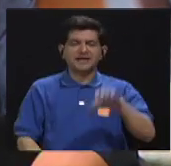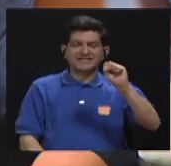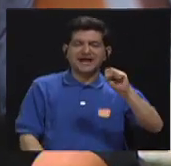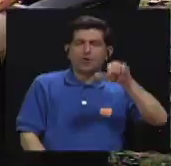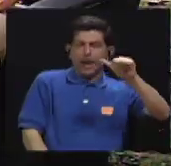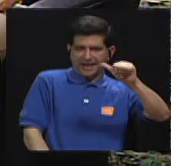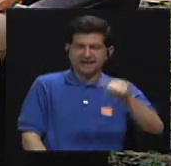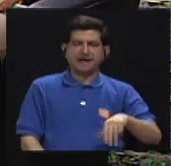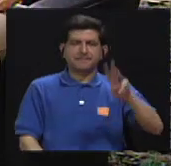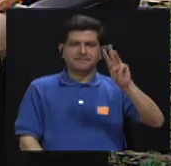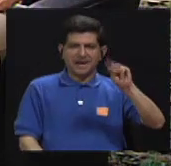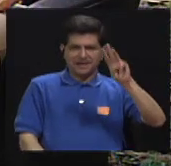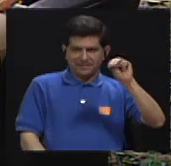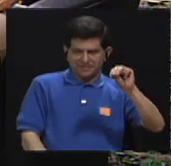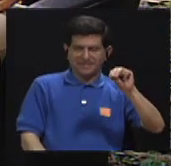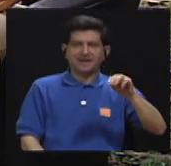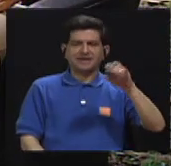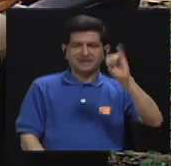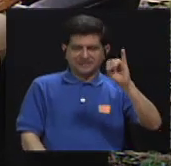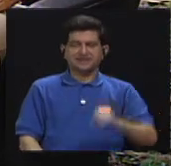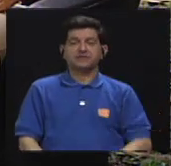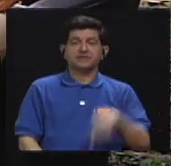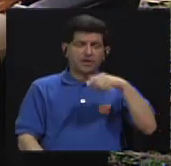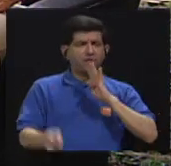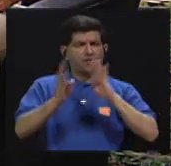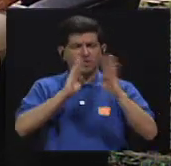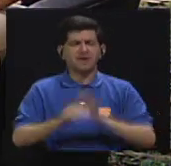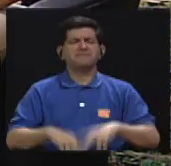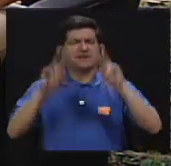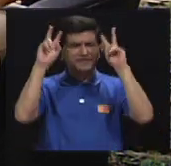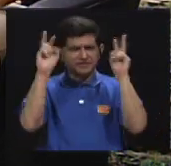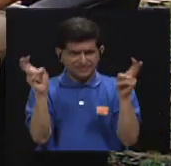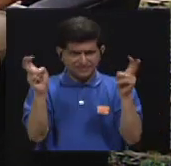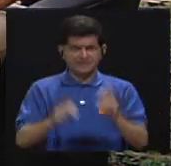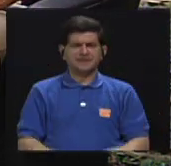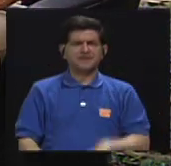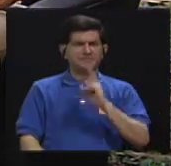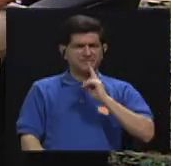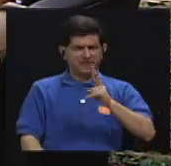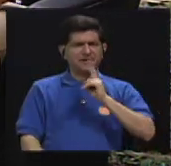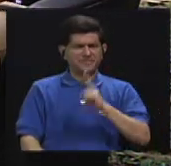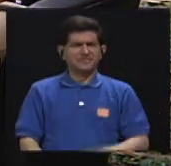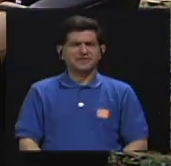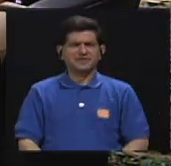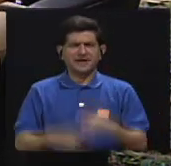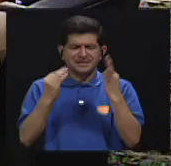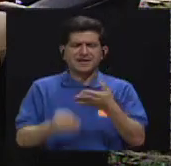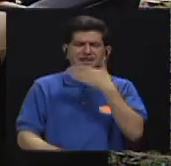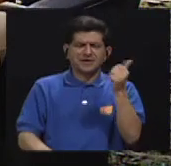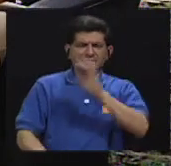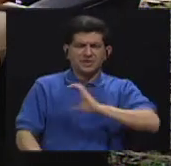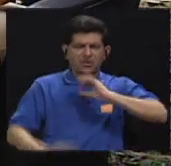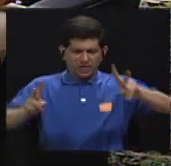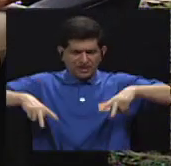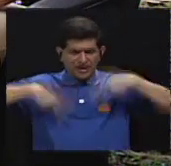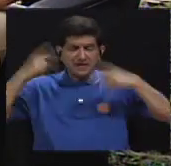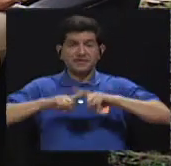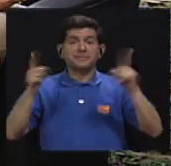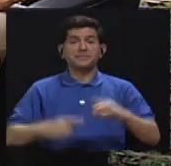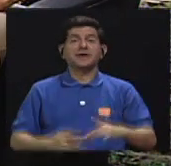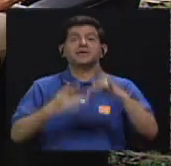Aguilar y María del Mar Izaguirre. Y Saúl, hoy vamos a conversar de un tema que definitivamente trata de mejorar nuestra calidad de vida,